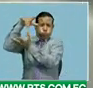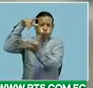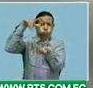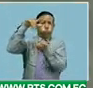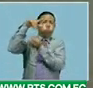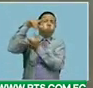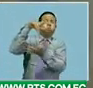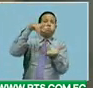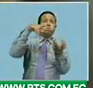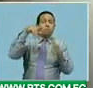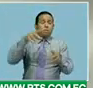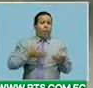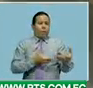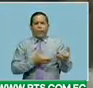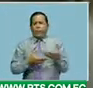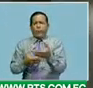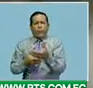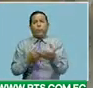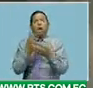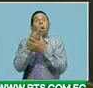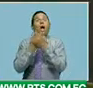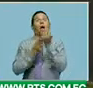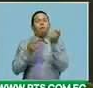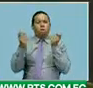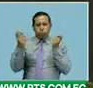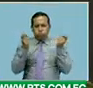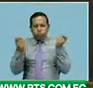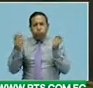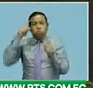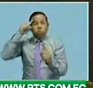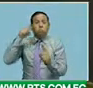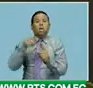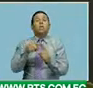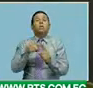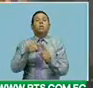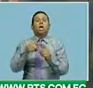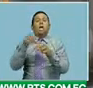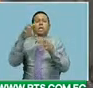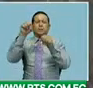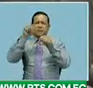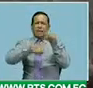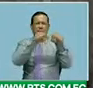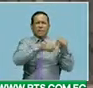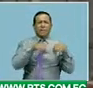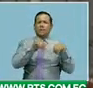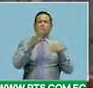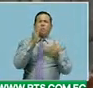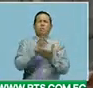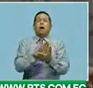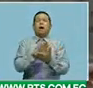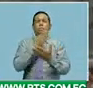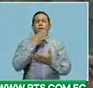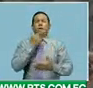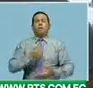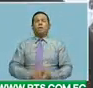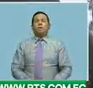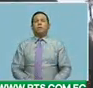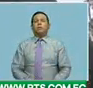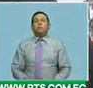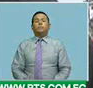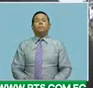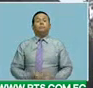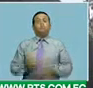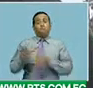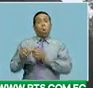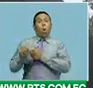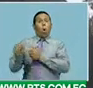trabajaban en conjunto. El objetivo principal era impedir más daños en el lugar y sus alrededores. Tenemos colaboración de cantones